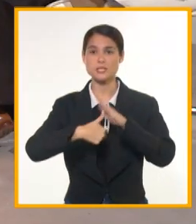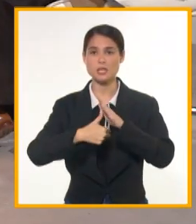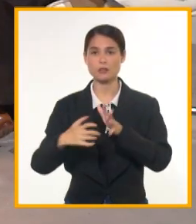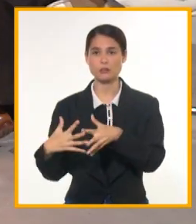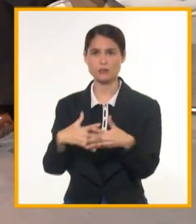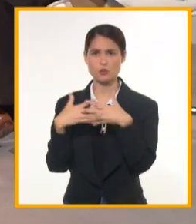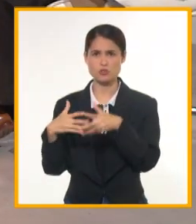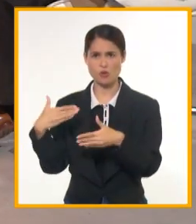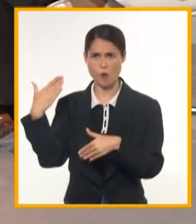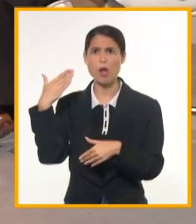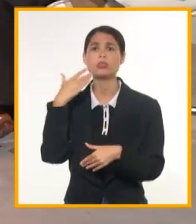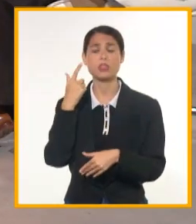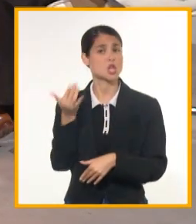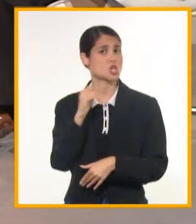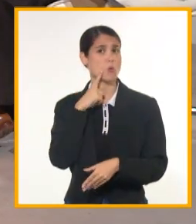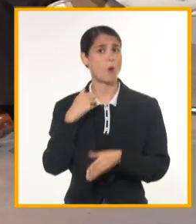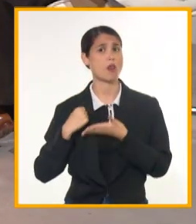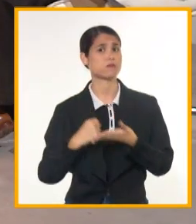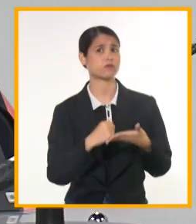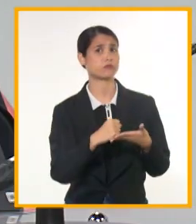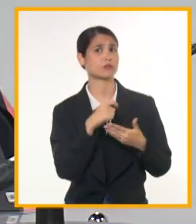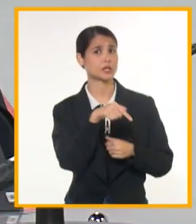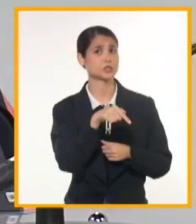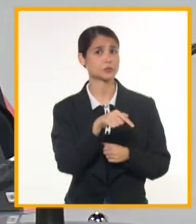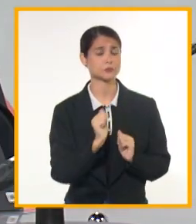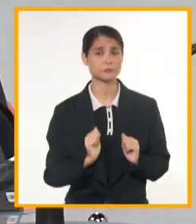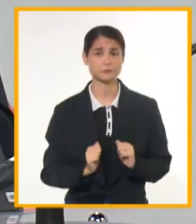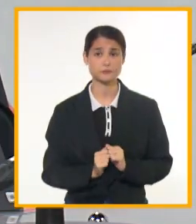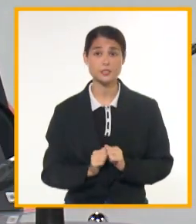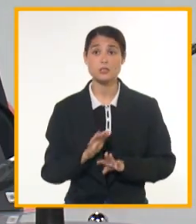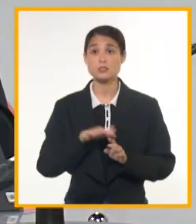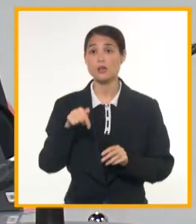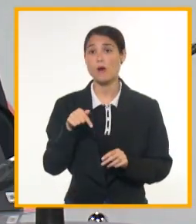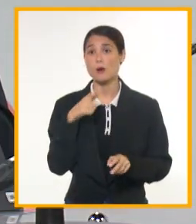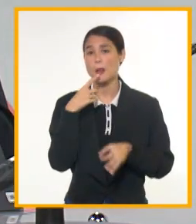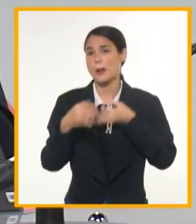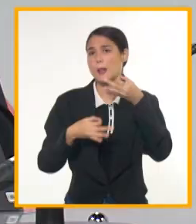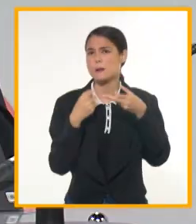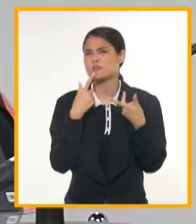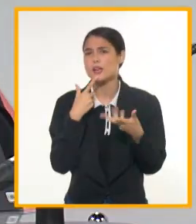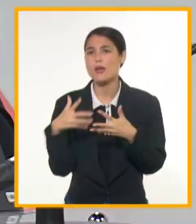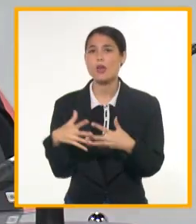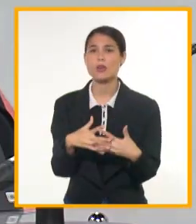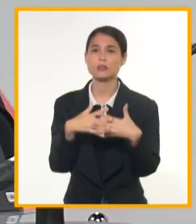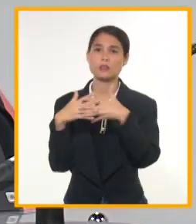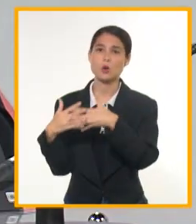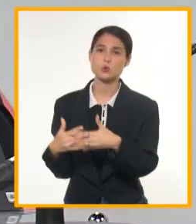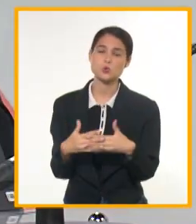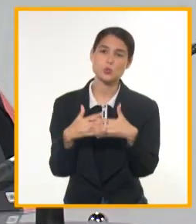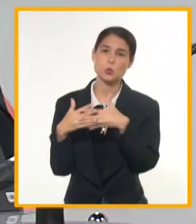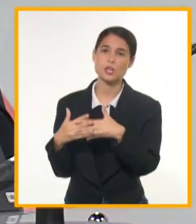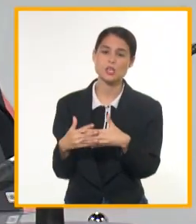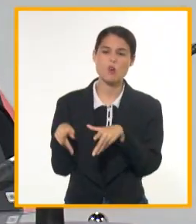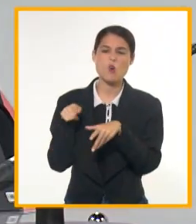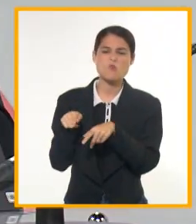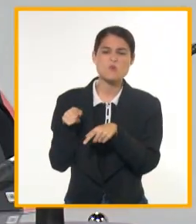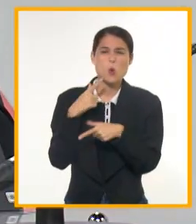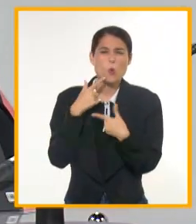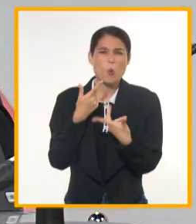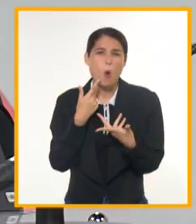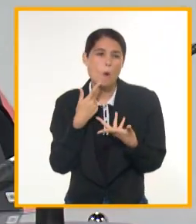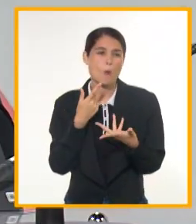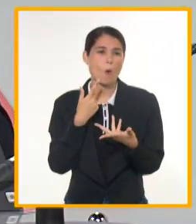como para alargarnos muchísimo. Estábamos hablando, bueno, también del papel de Estados Unidos como mediador, con sus intereses,